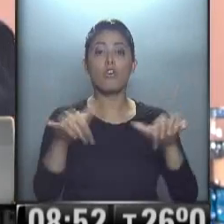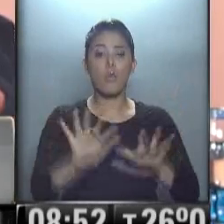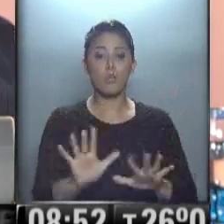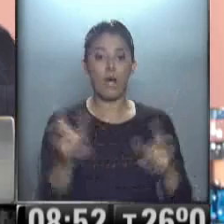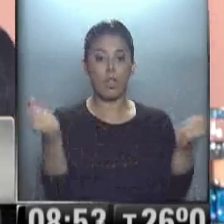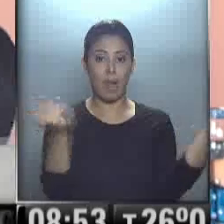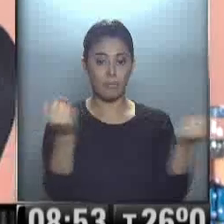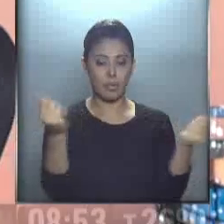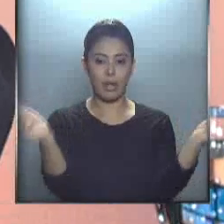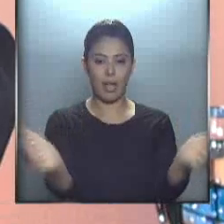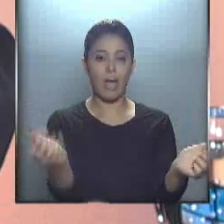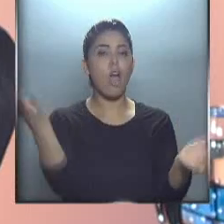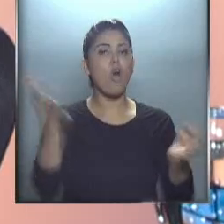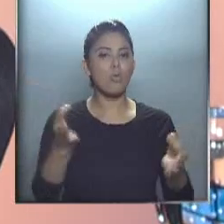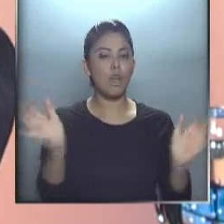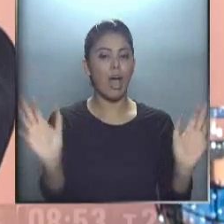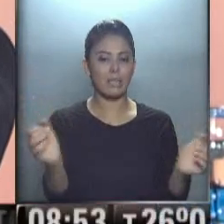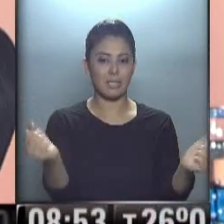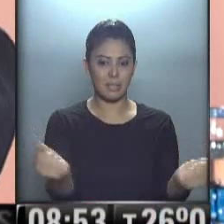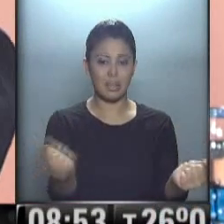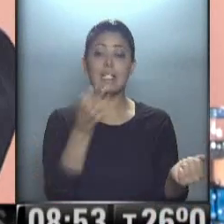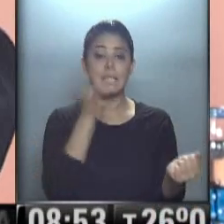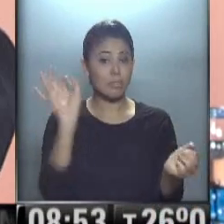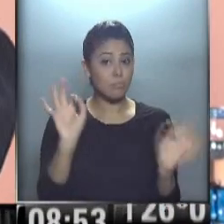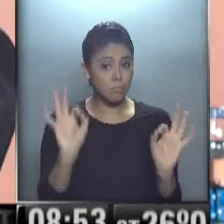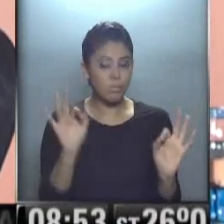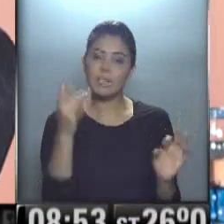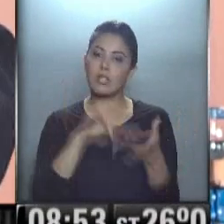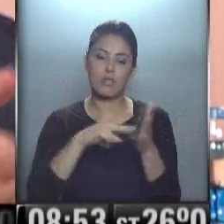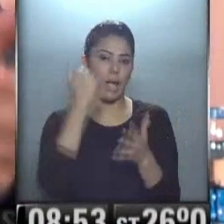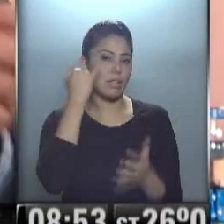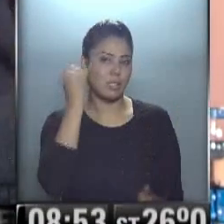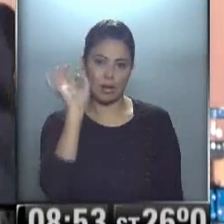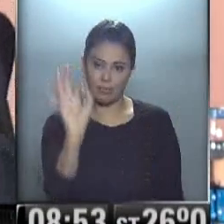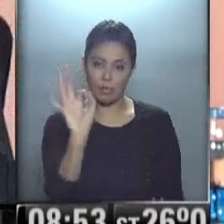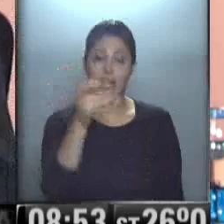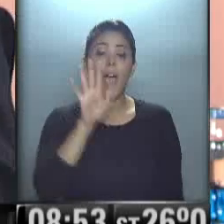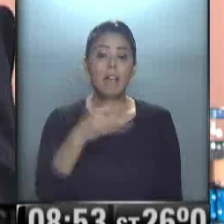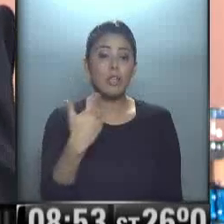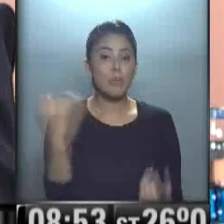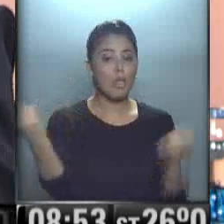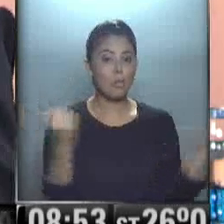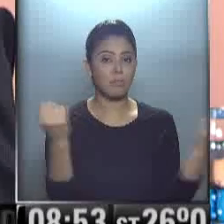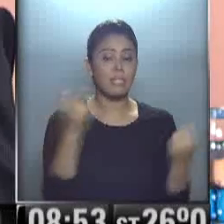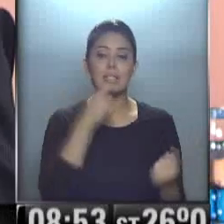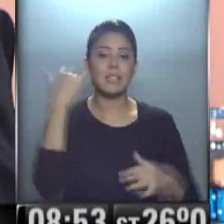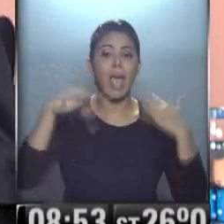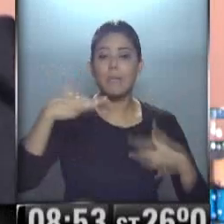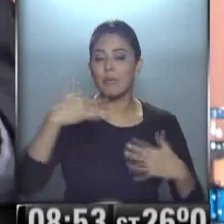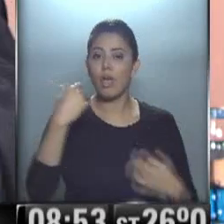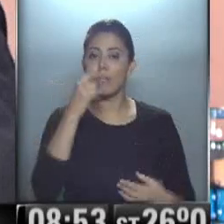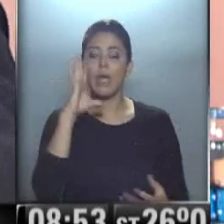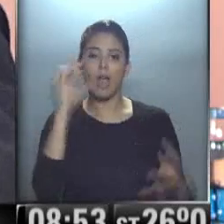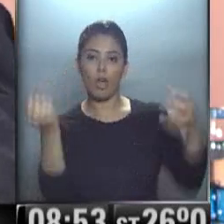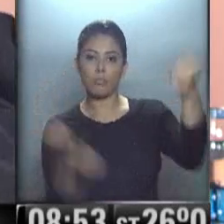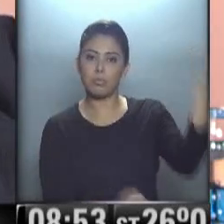volante. Esta es la posición exacta. Si ahí está, bueno, eso quiere decir que está bien ubicado y que de esa manera va a poder, ante una emergencia, realizar